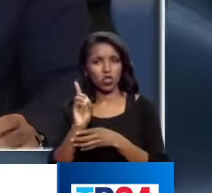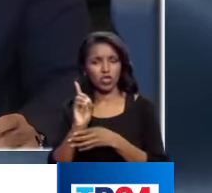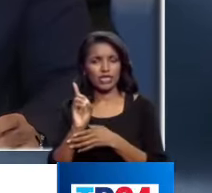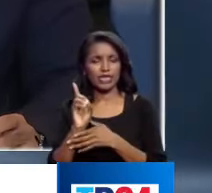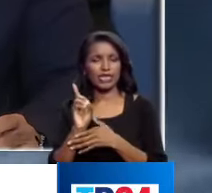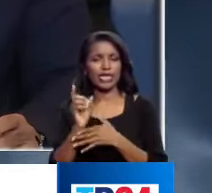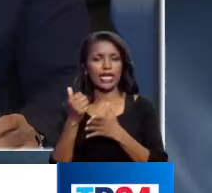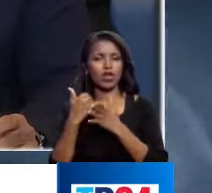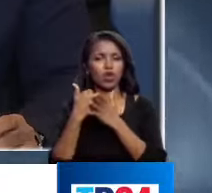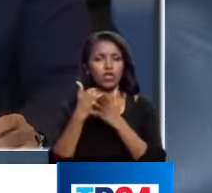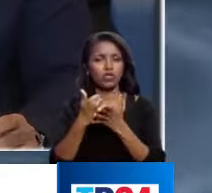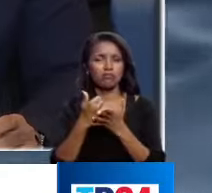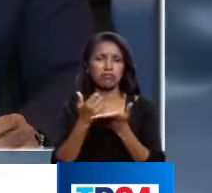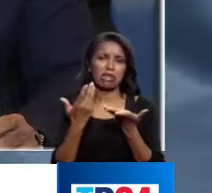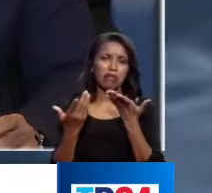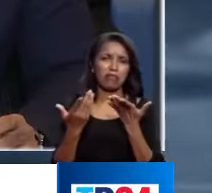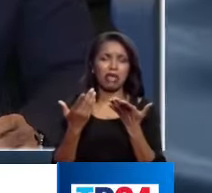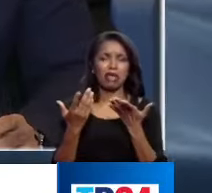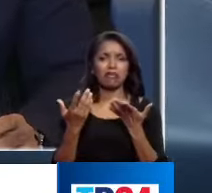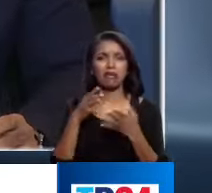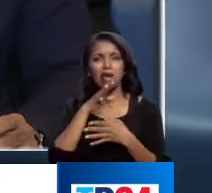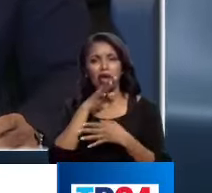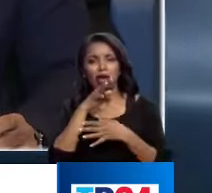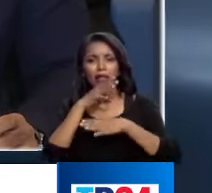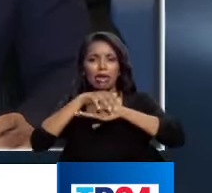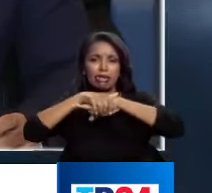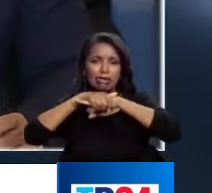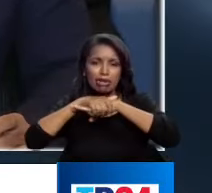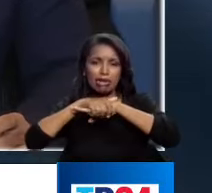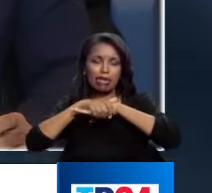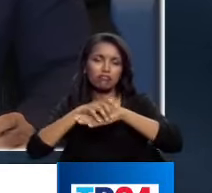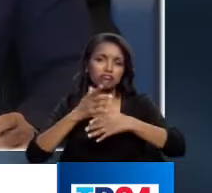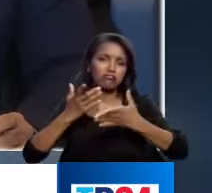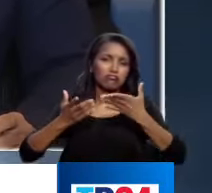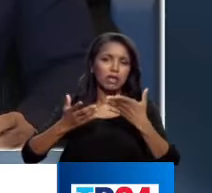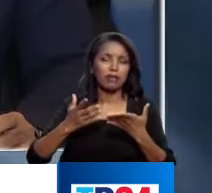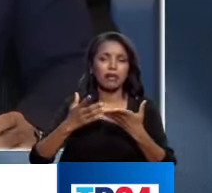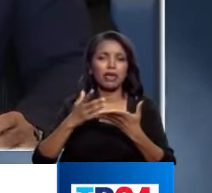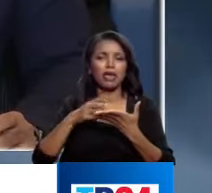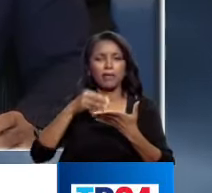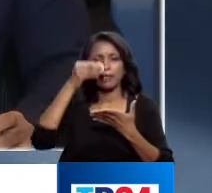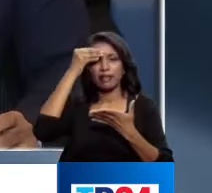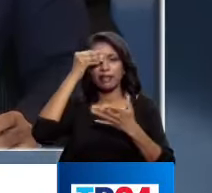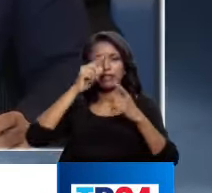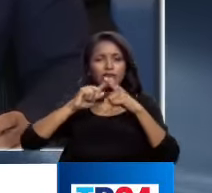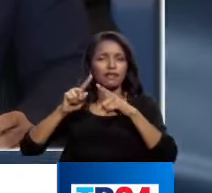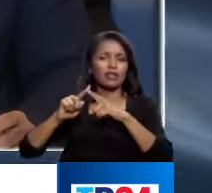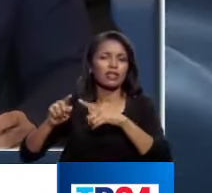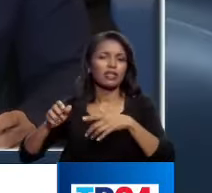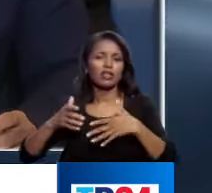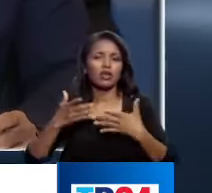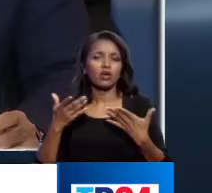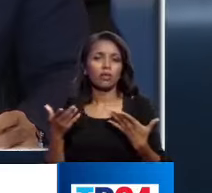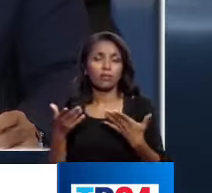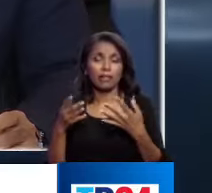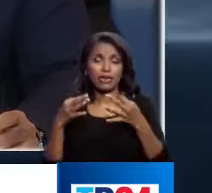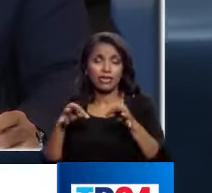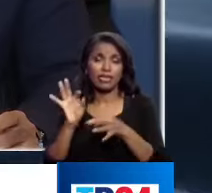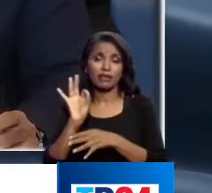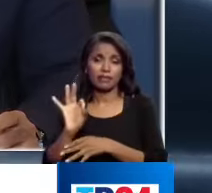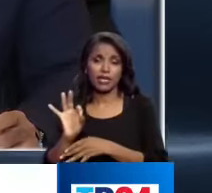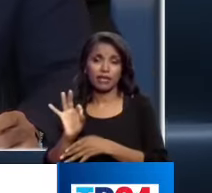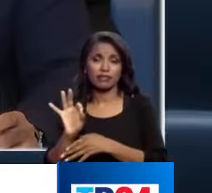estaría capacitándolas? Hablamos de inglés, de una serie de elementos que deben conocer a la hora de tratar al turista para evitar,